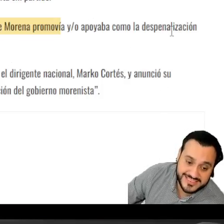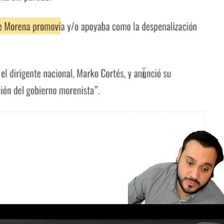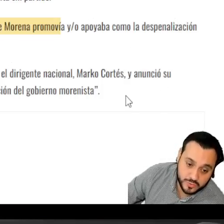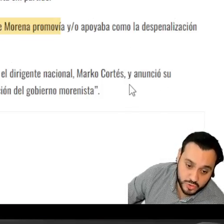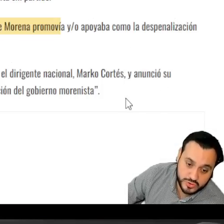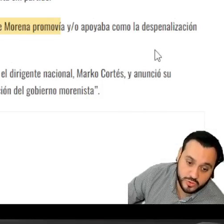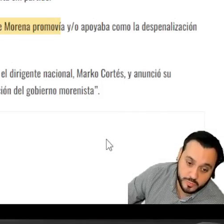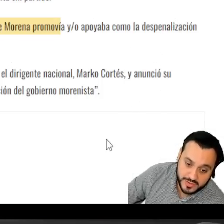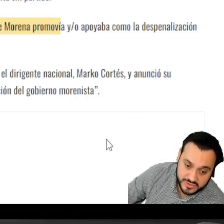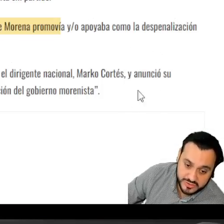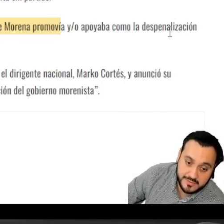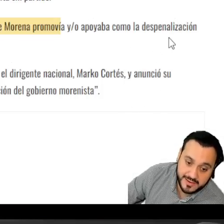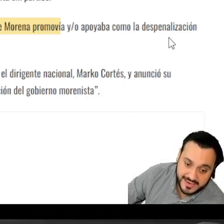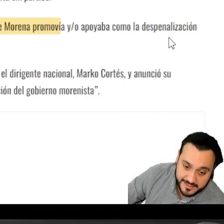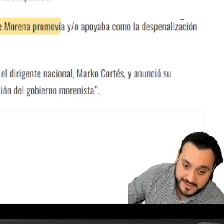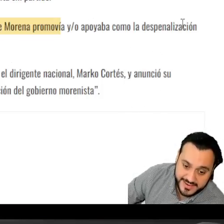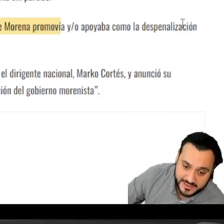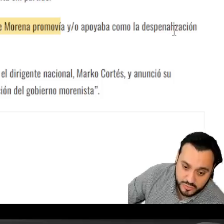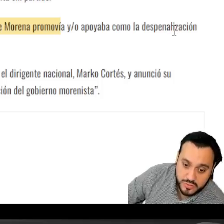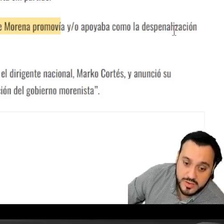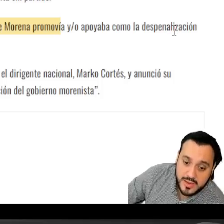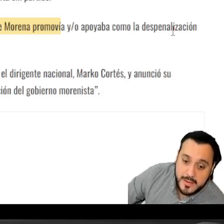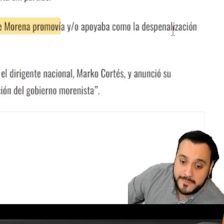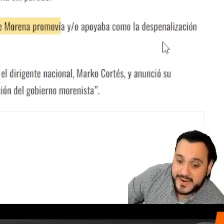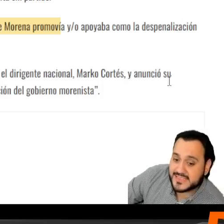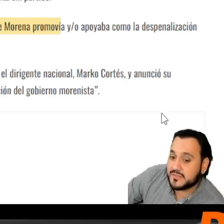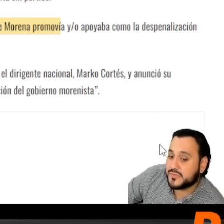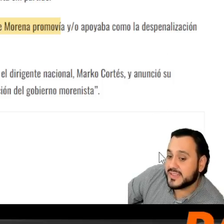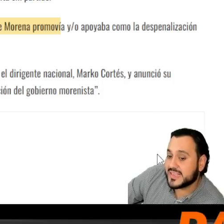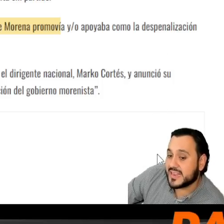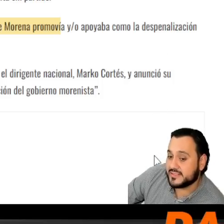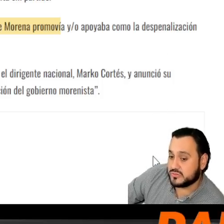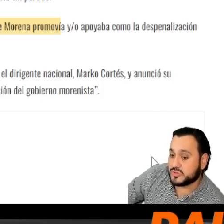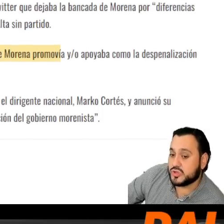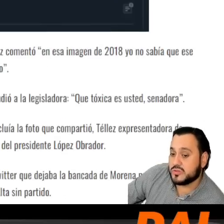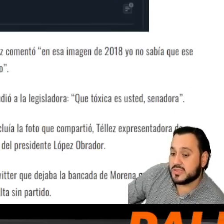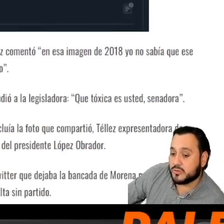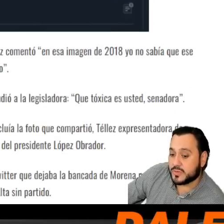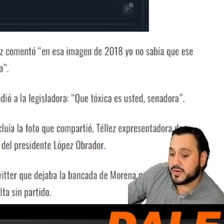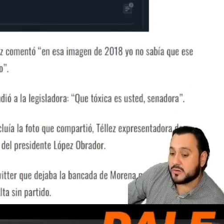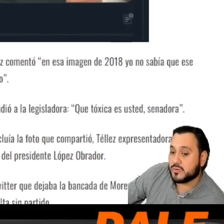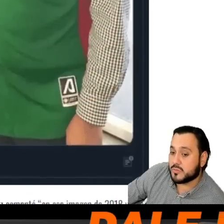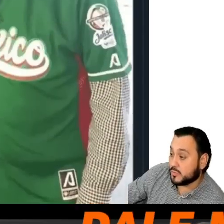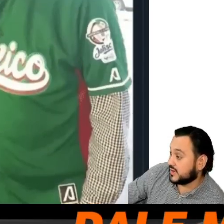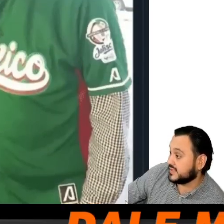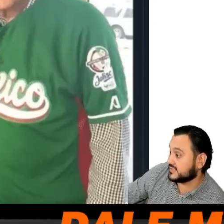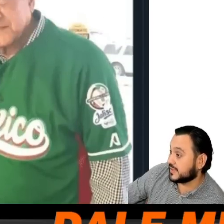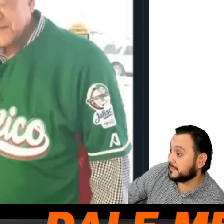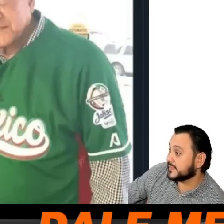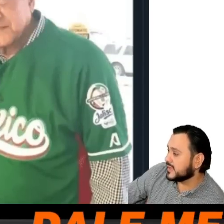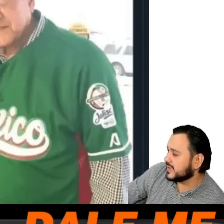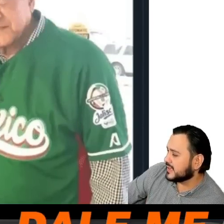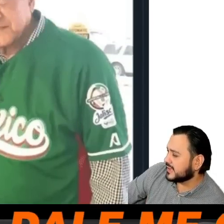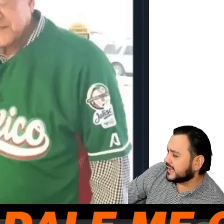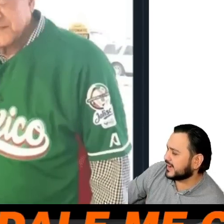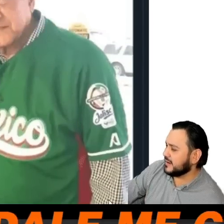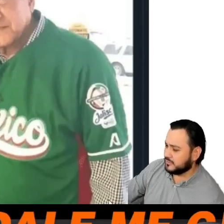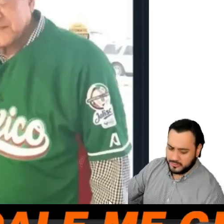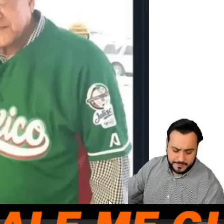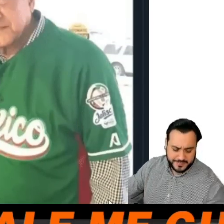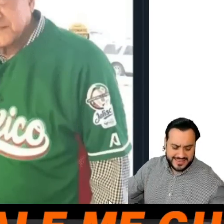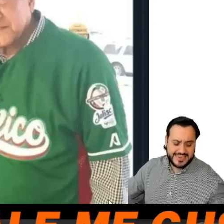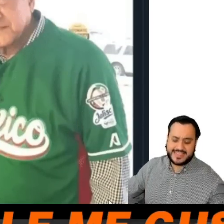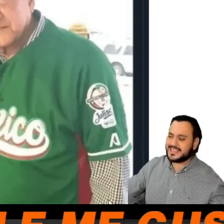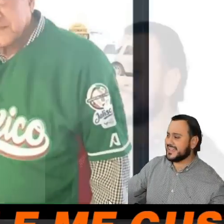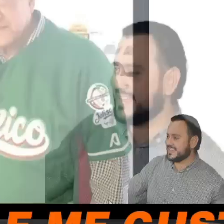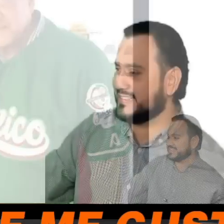cortés ya anunció su incorporación a la bancada blanquiazul para hacer frente a la destrucción del gobierno morenista que raro